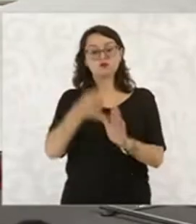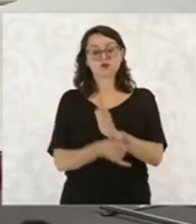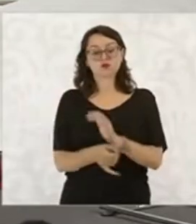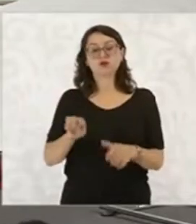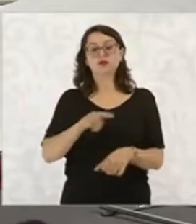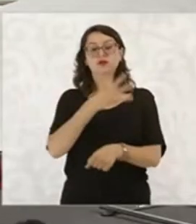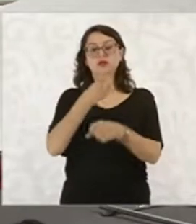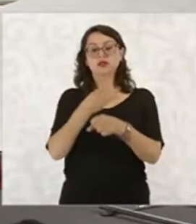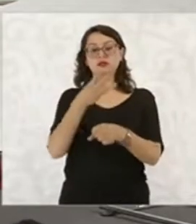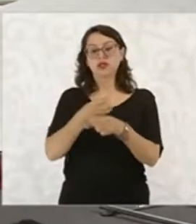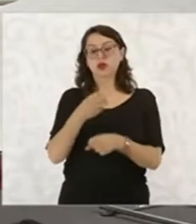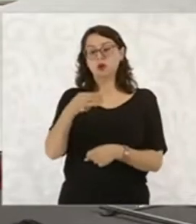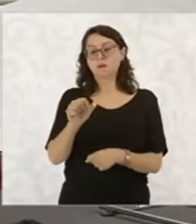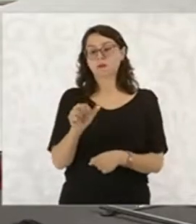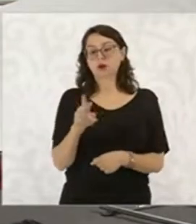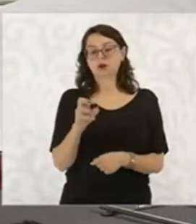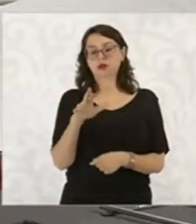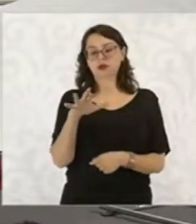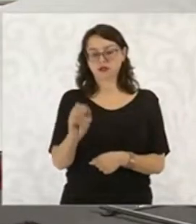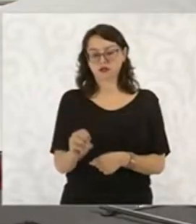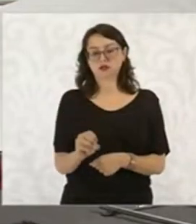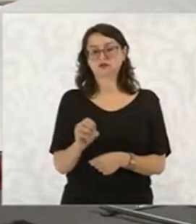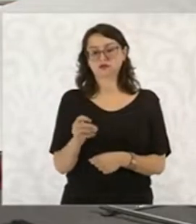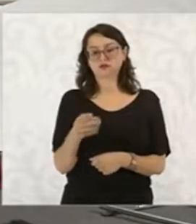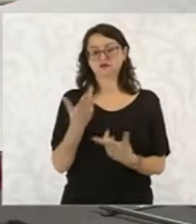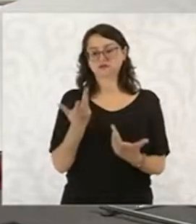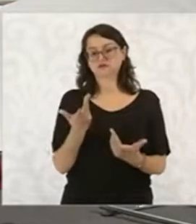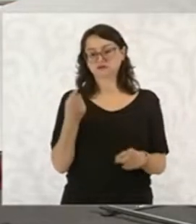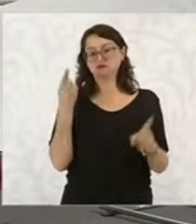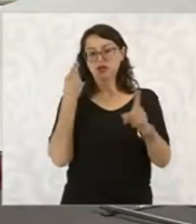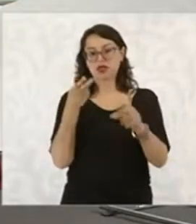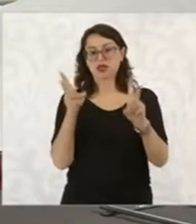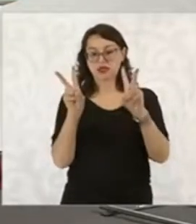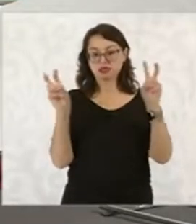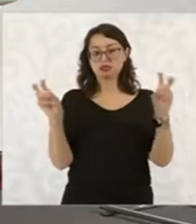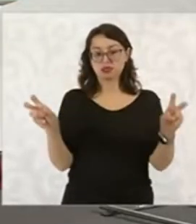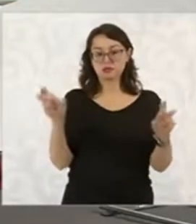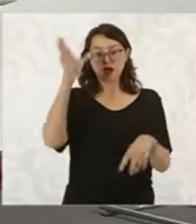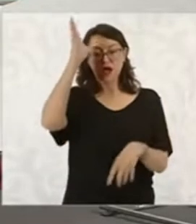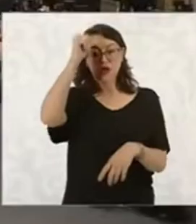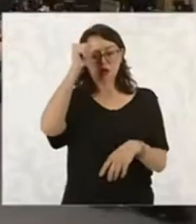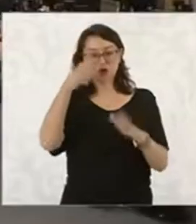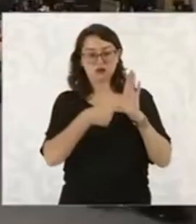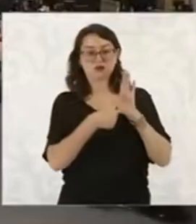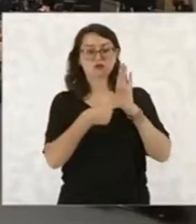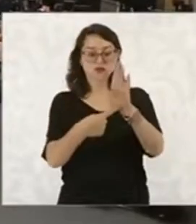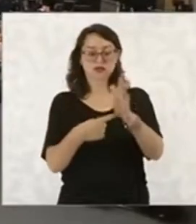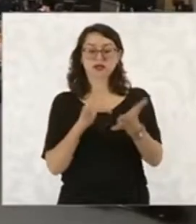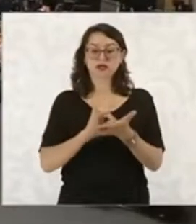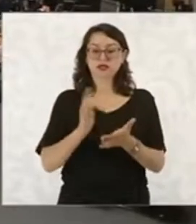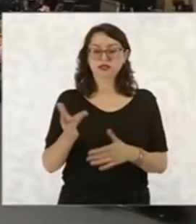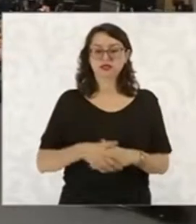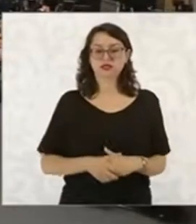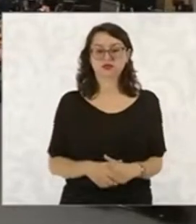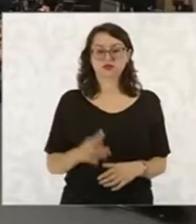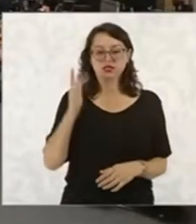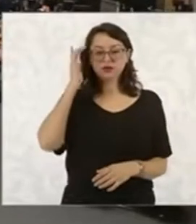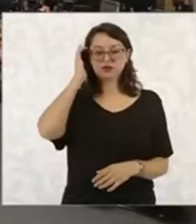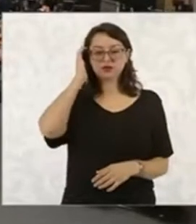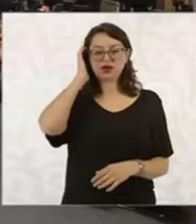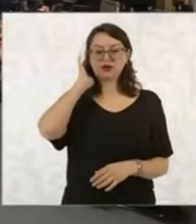Rodríguez, director de Administración del Agua, compartirá con ustedes los alcances de este acuerdo de facilidades. Gracias.